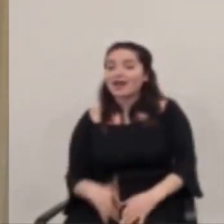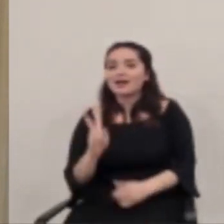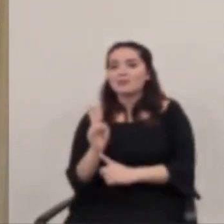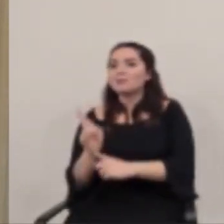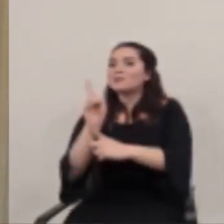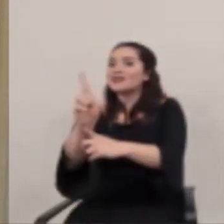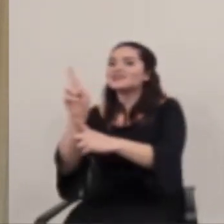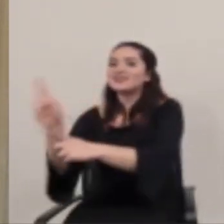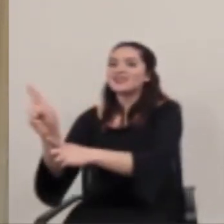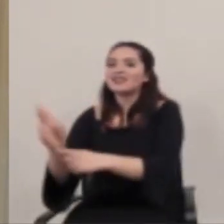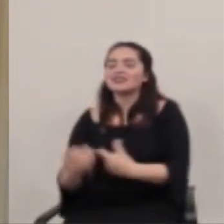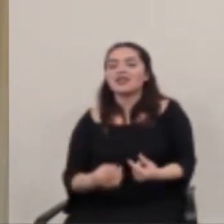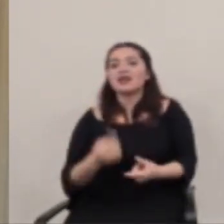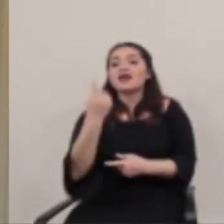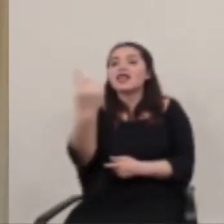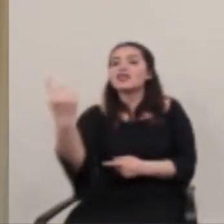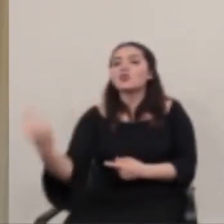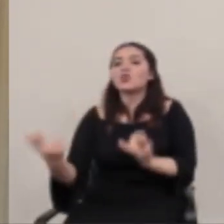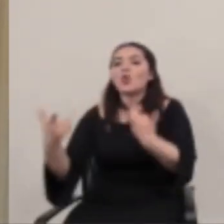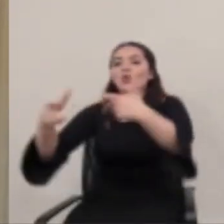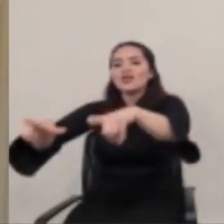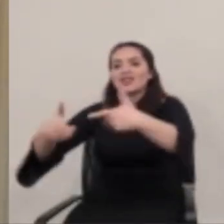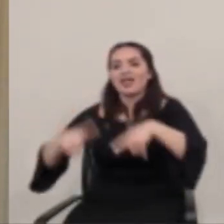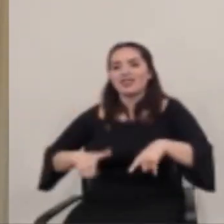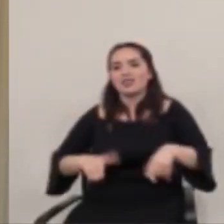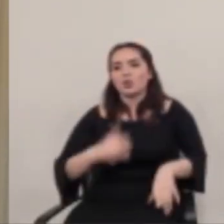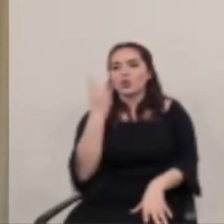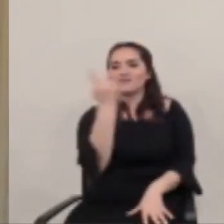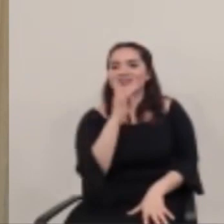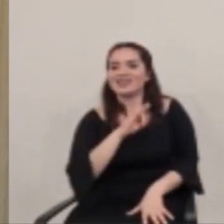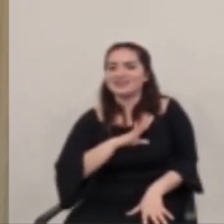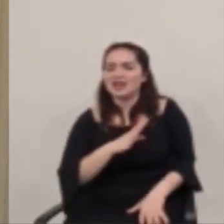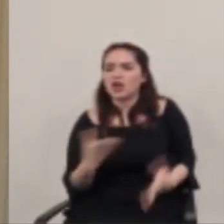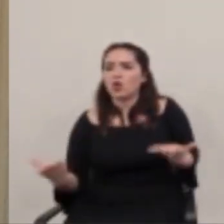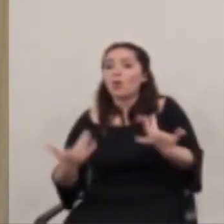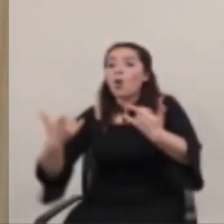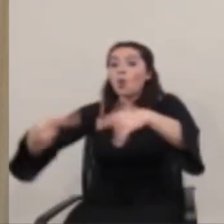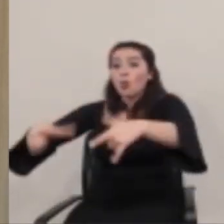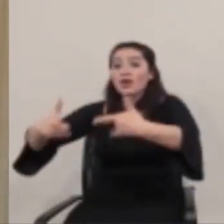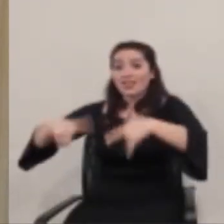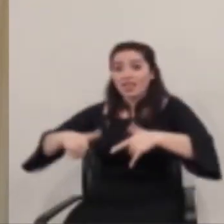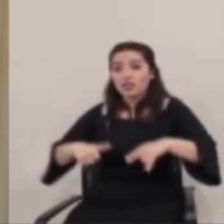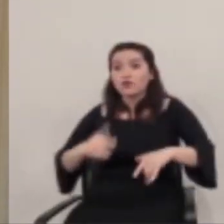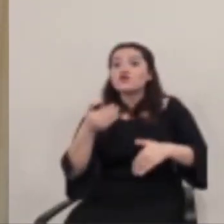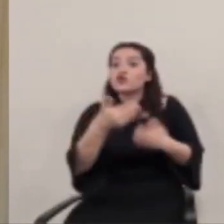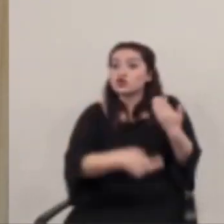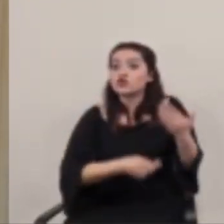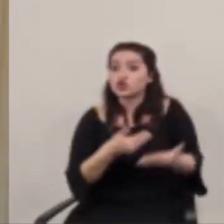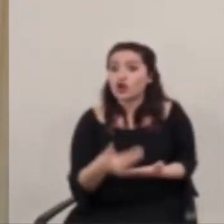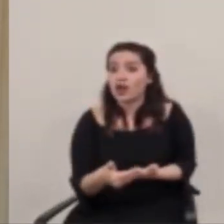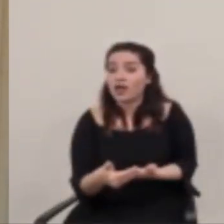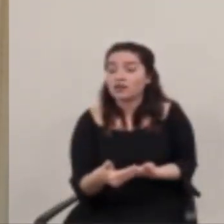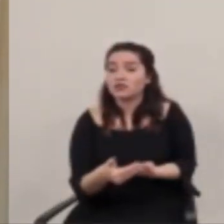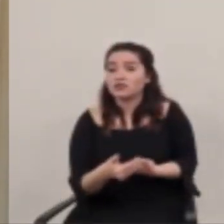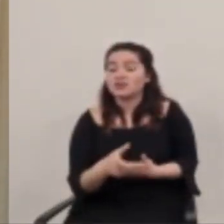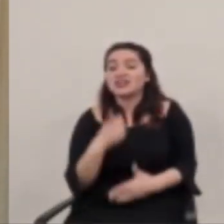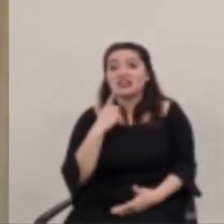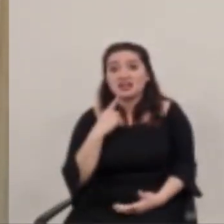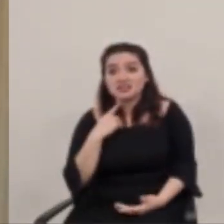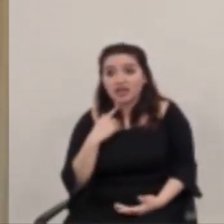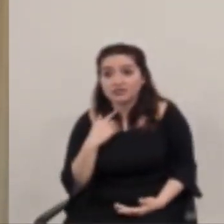las unidades académicas de la Universidad de Chile, cómo estas unidades funcionaban, ¿verdad? Se